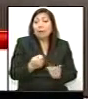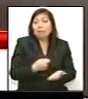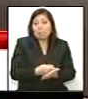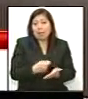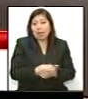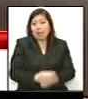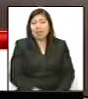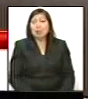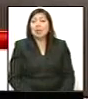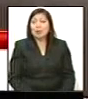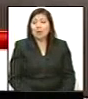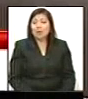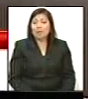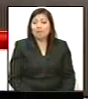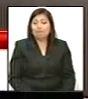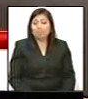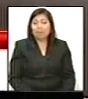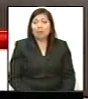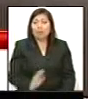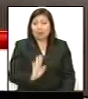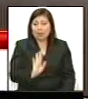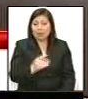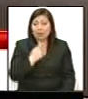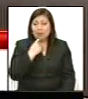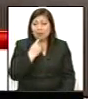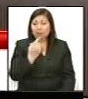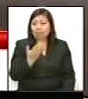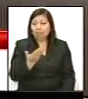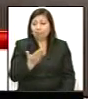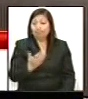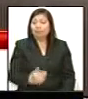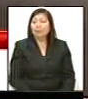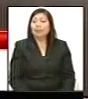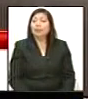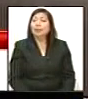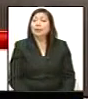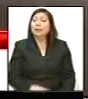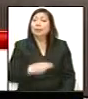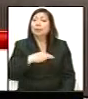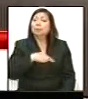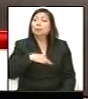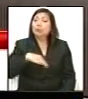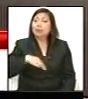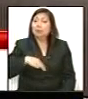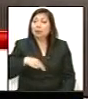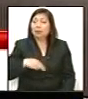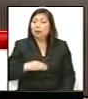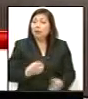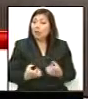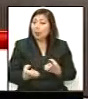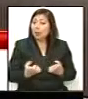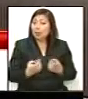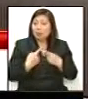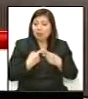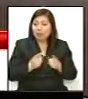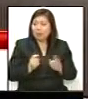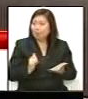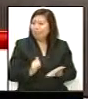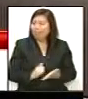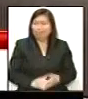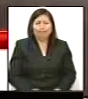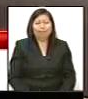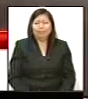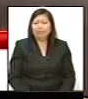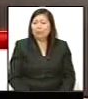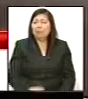pago. Solicito, presidente, a través suyo se disponga o se comunique al Ministerio de Economía que se evite esta comunicación que ya fue enviada